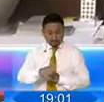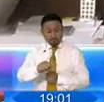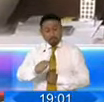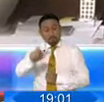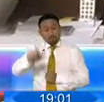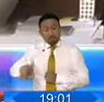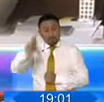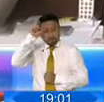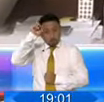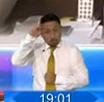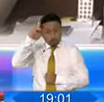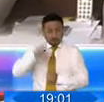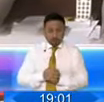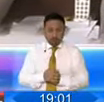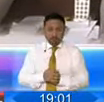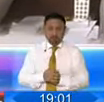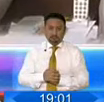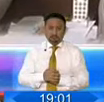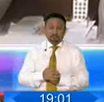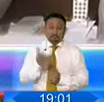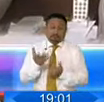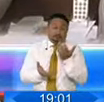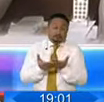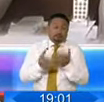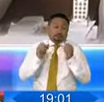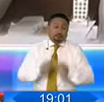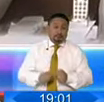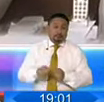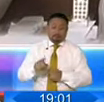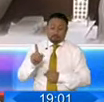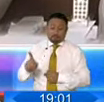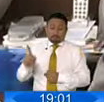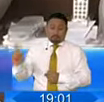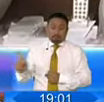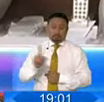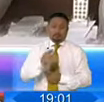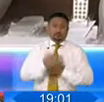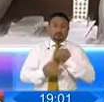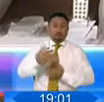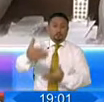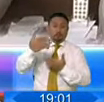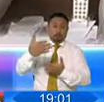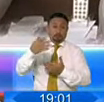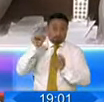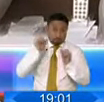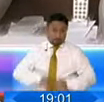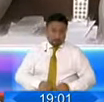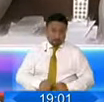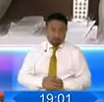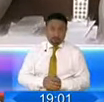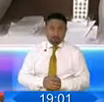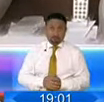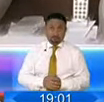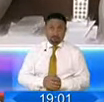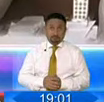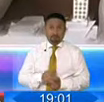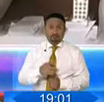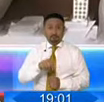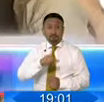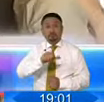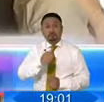opinan que pudiera ser que él quiera ir a un juicio político ante la Asamblea para mencionar